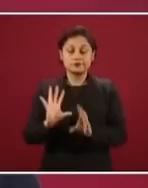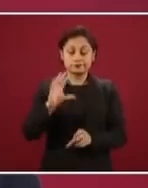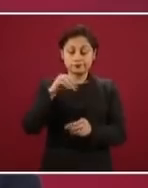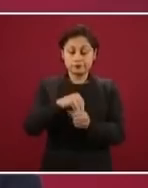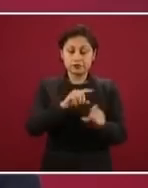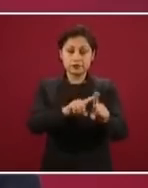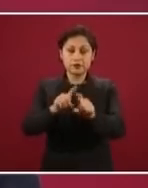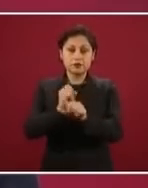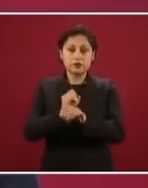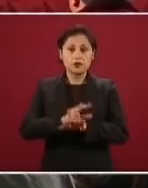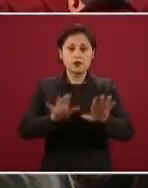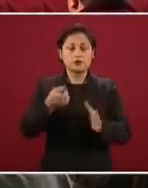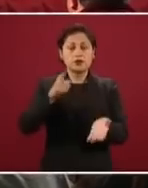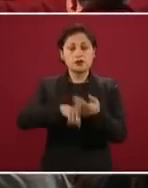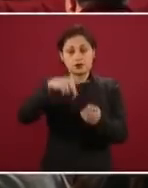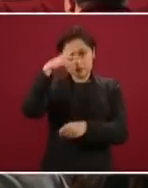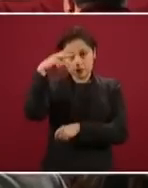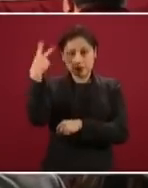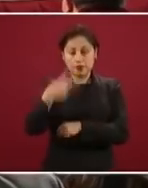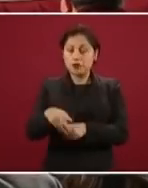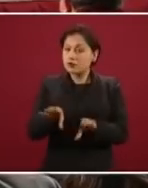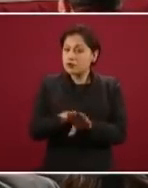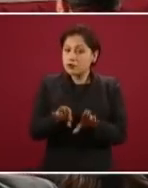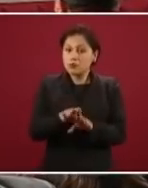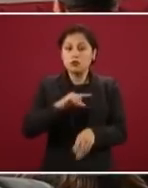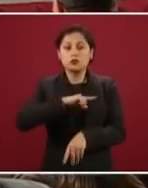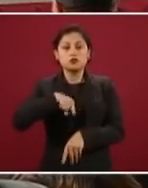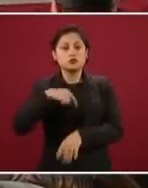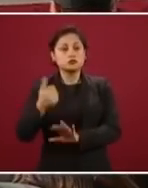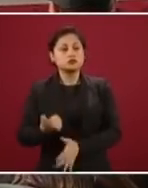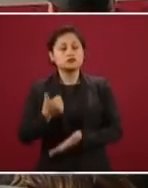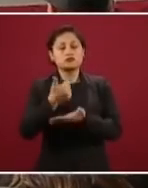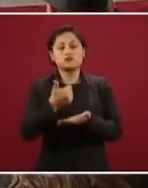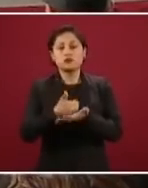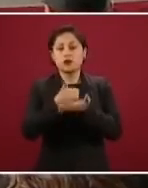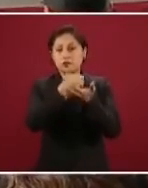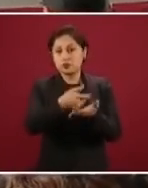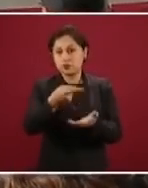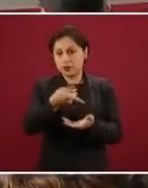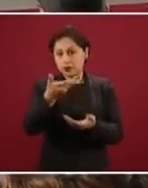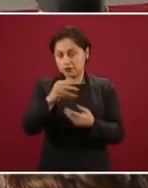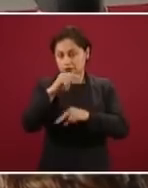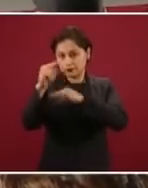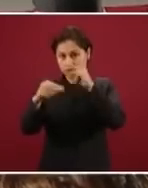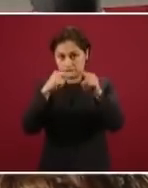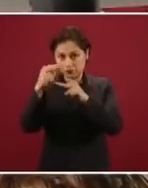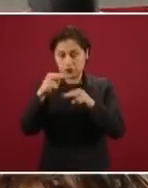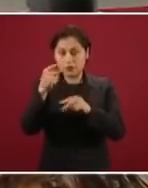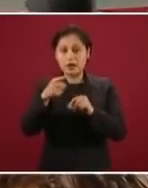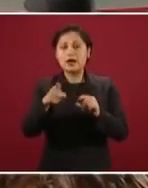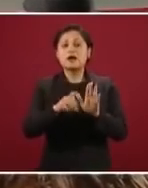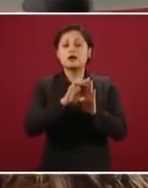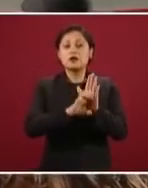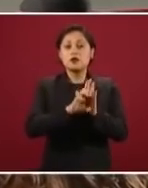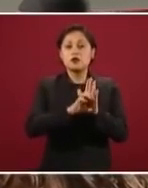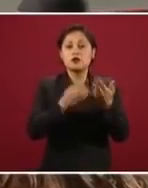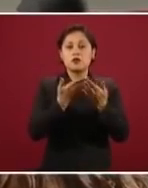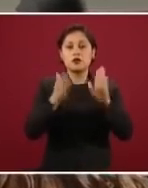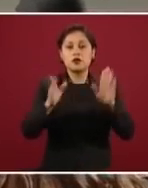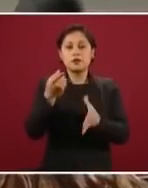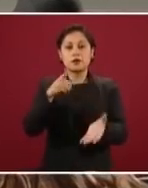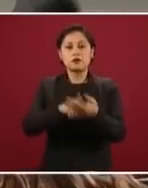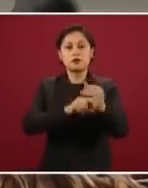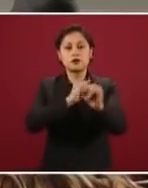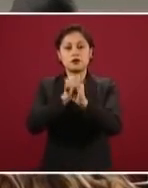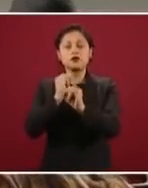a través de los servicios de la nube que ofreceremos brindando soporte integrado para soluciones de código abierto impulsaremos un ecosistema